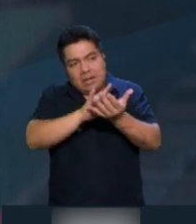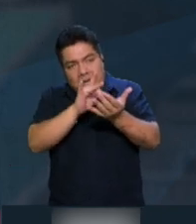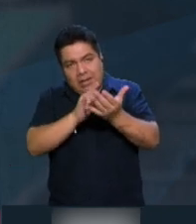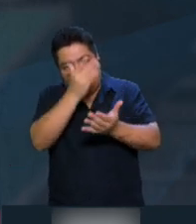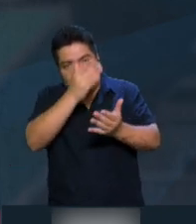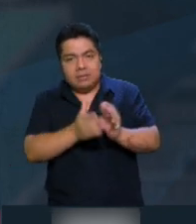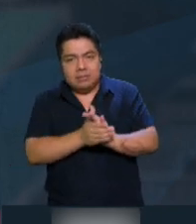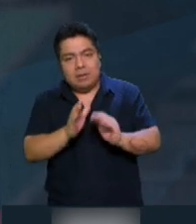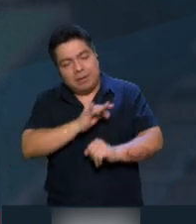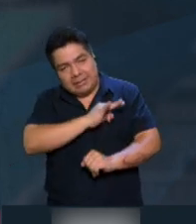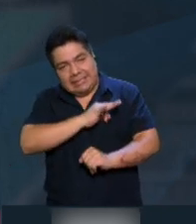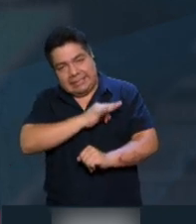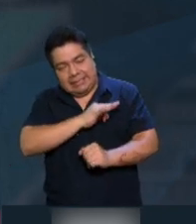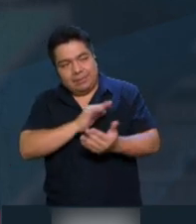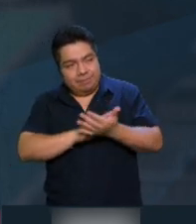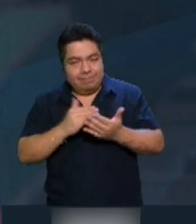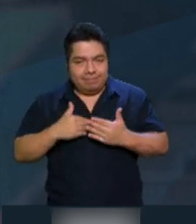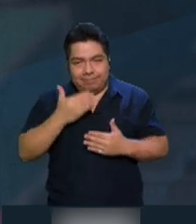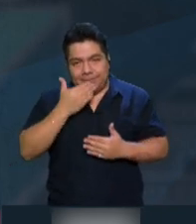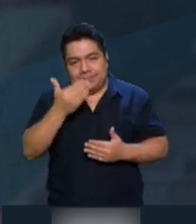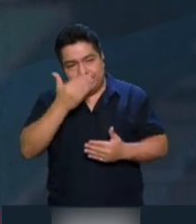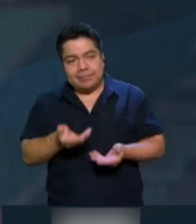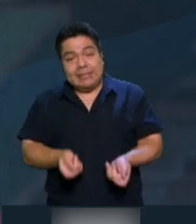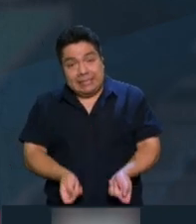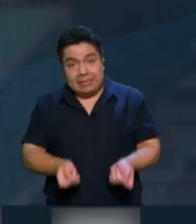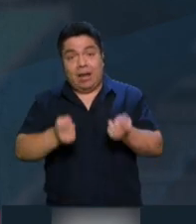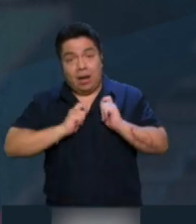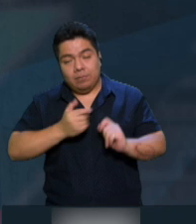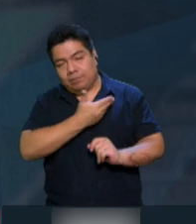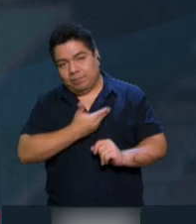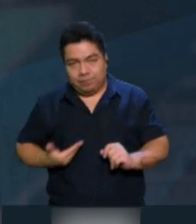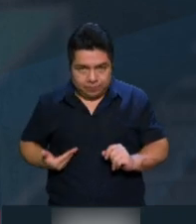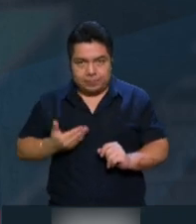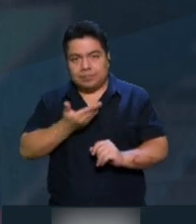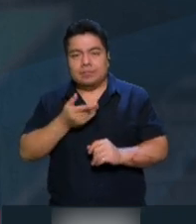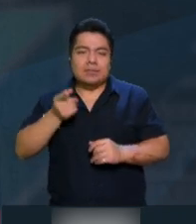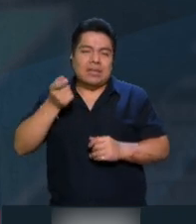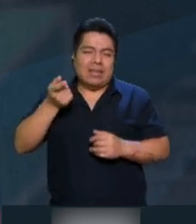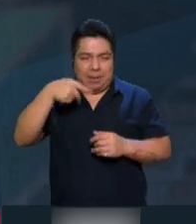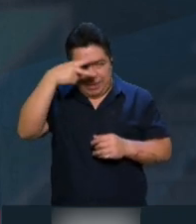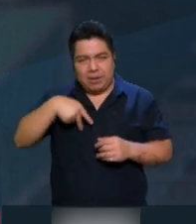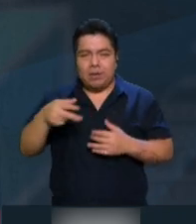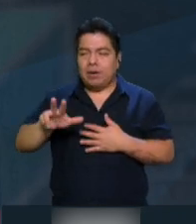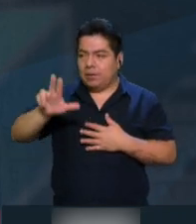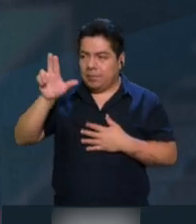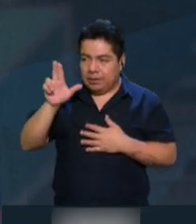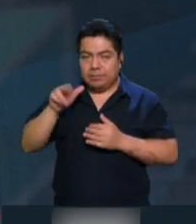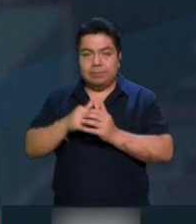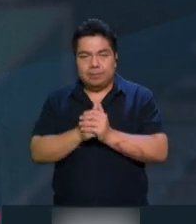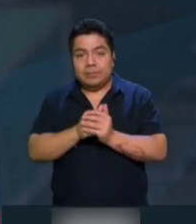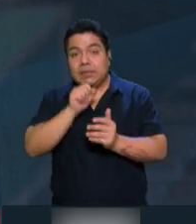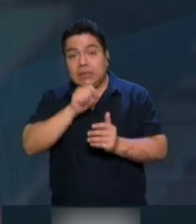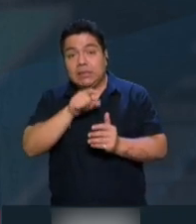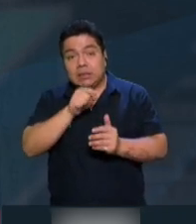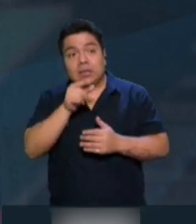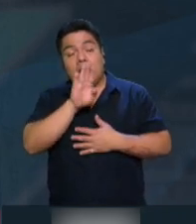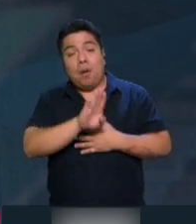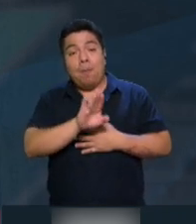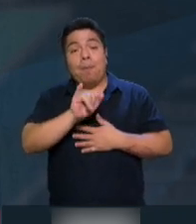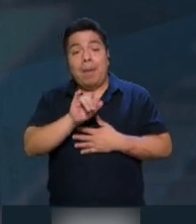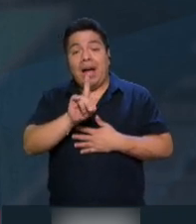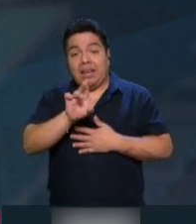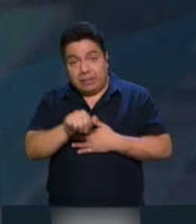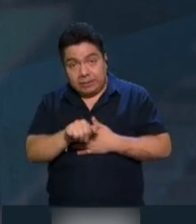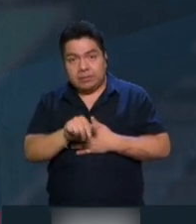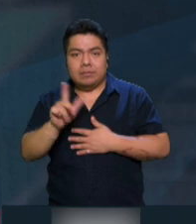vecino por su felicitación, tras haber asumido la presidencia de México el martes pasado. Por su parte, y por la misma vía, Biden mencionó que